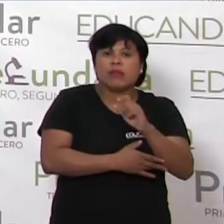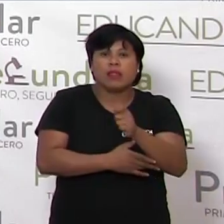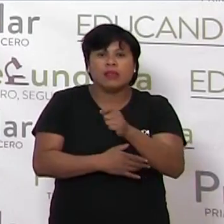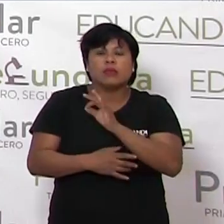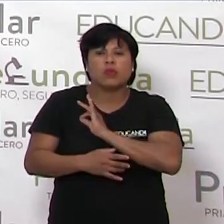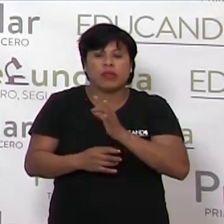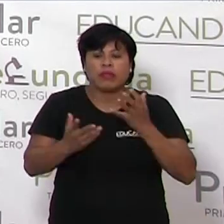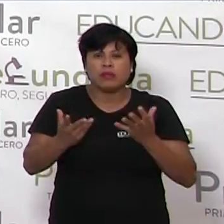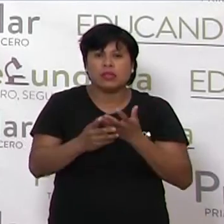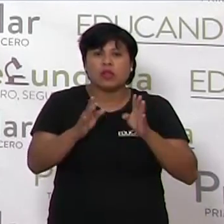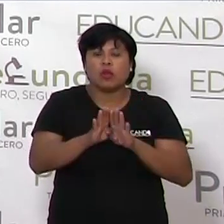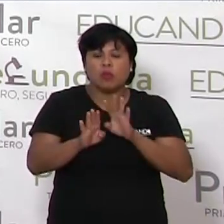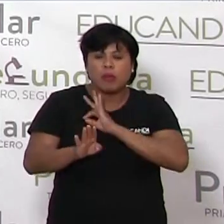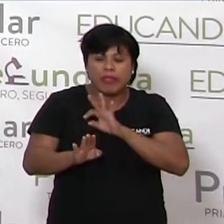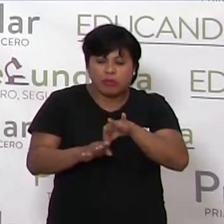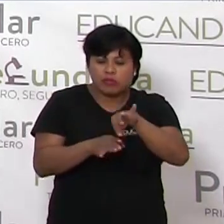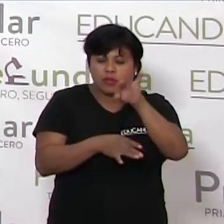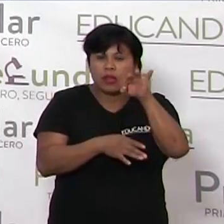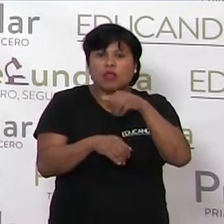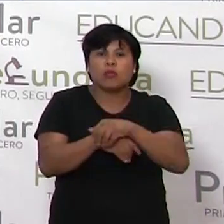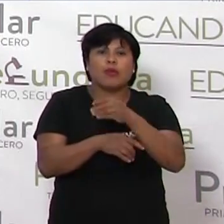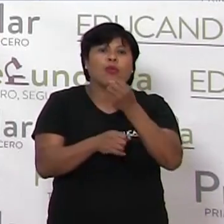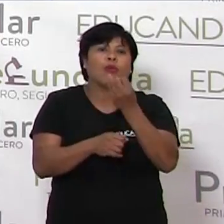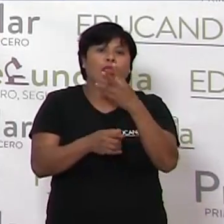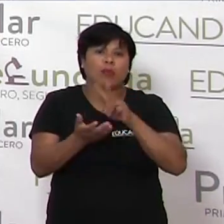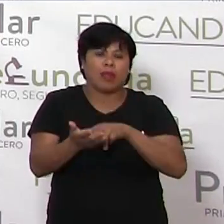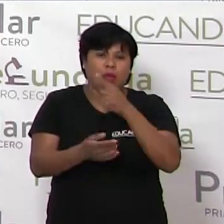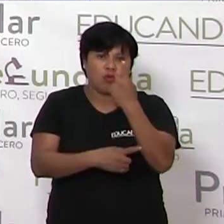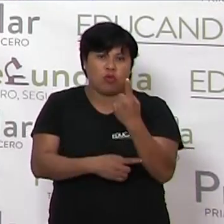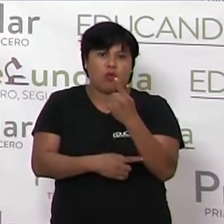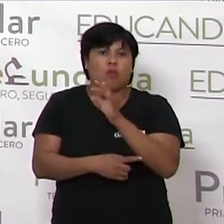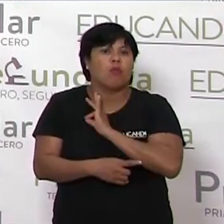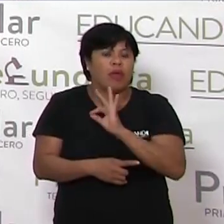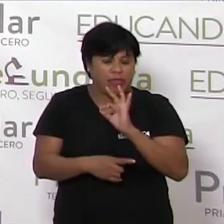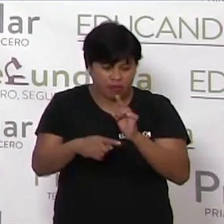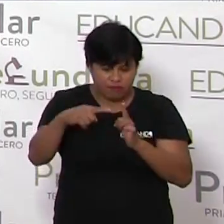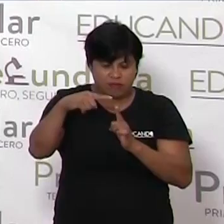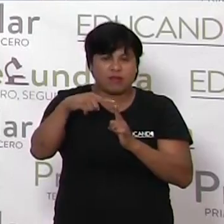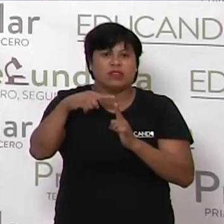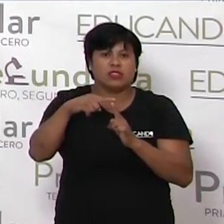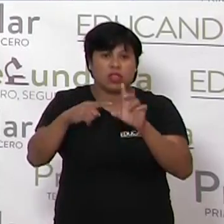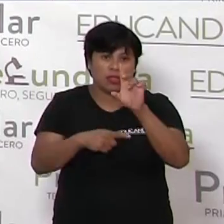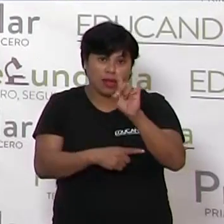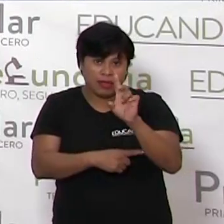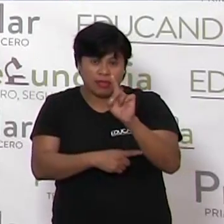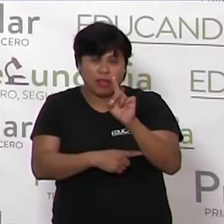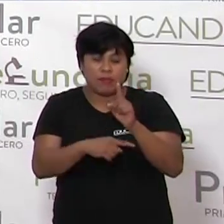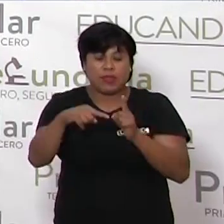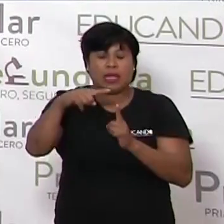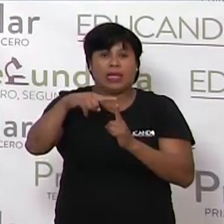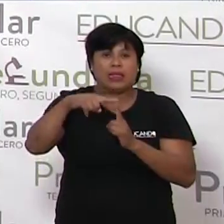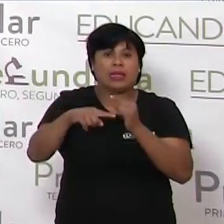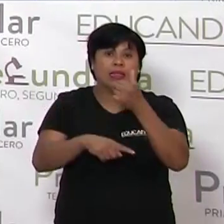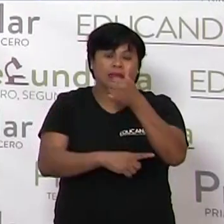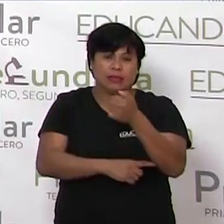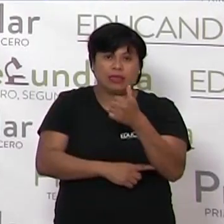algoritmo que pueda ayudarnos o facilitarnos. Y esos algoritmos puede ser una división, 30, entre de